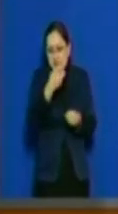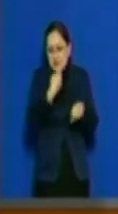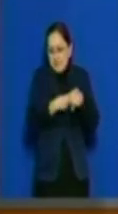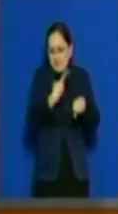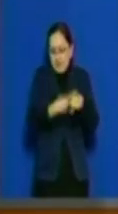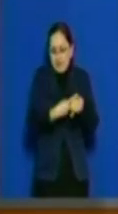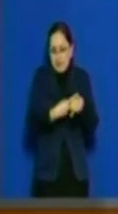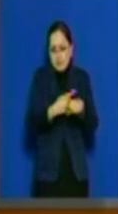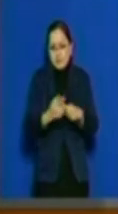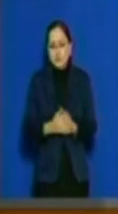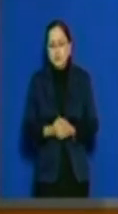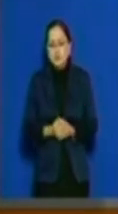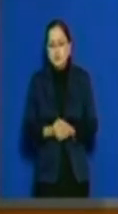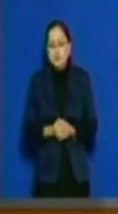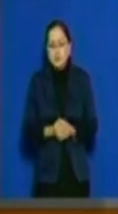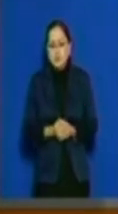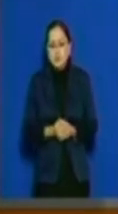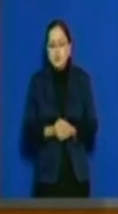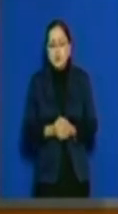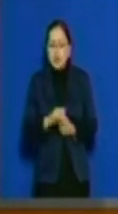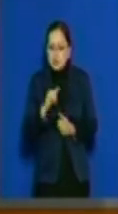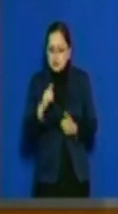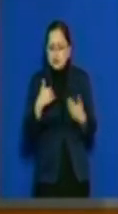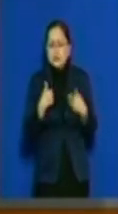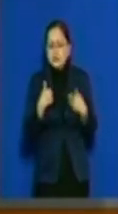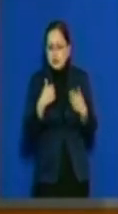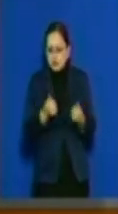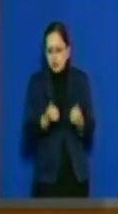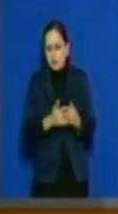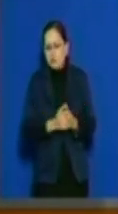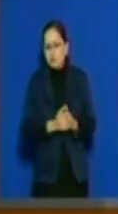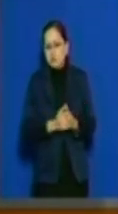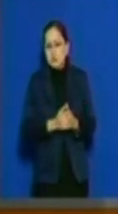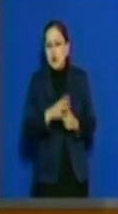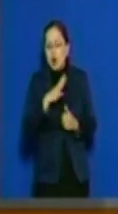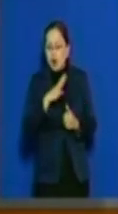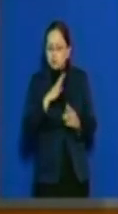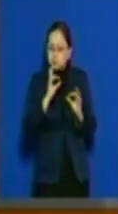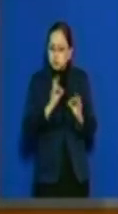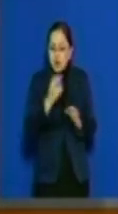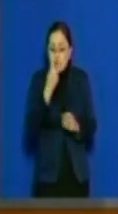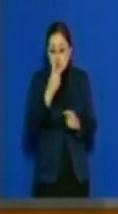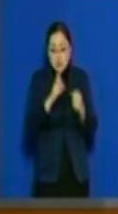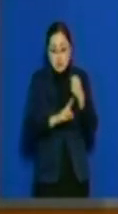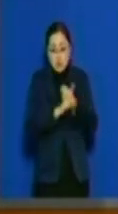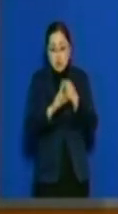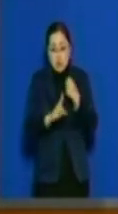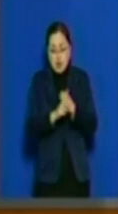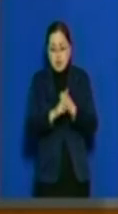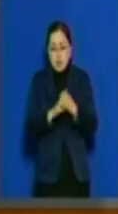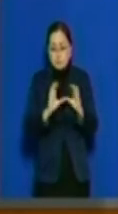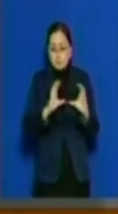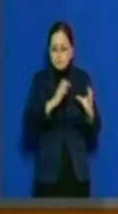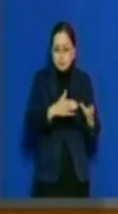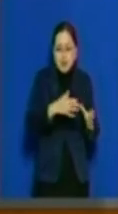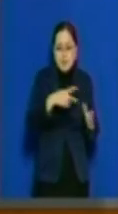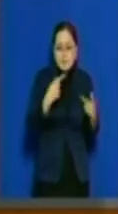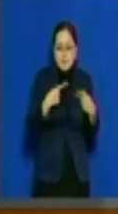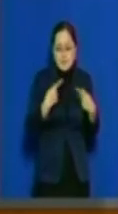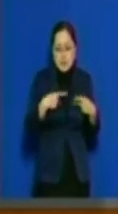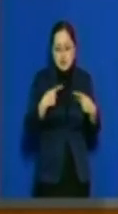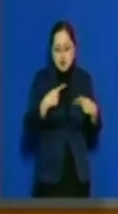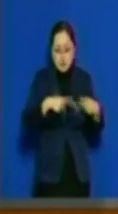tuberculosas. Entendemos y entendamos perfectamente el problema de los pequeños lecheros